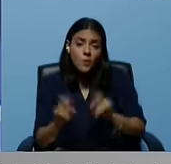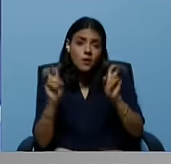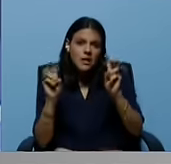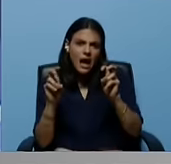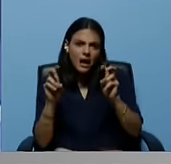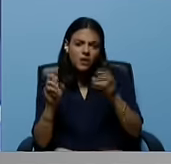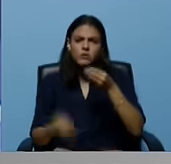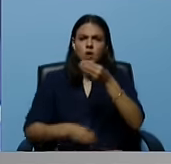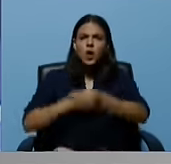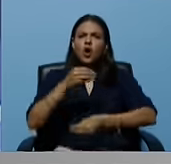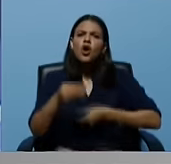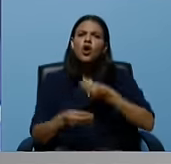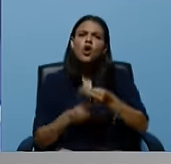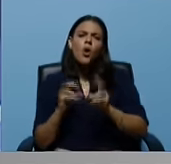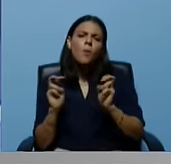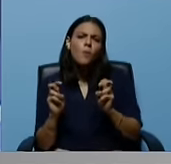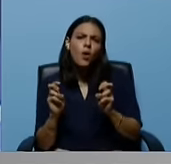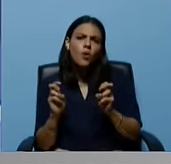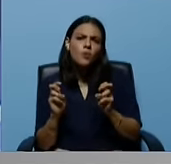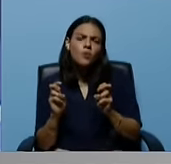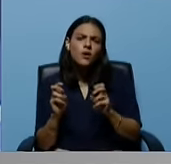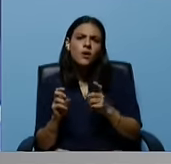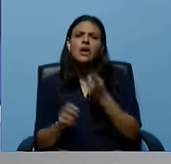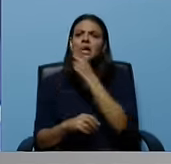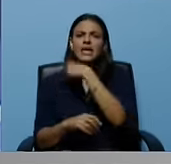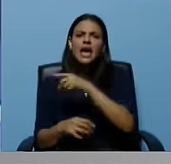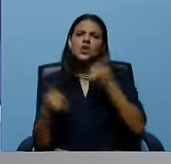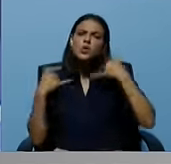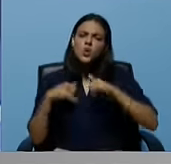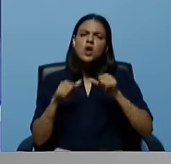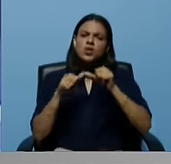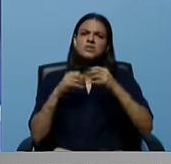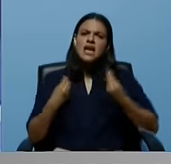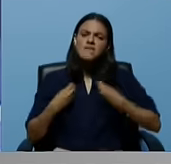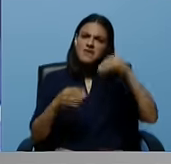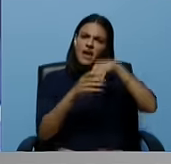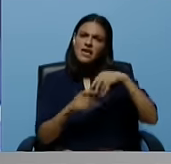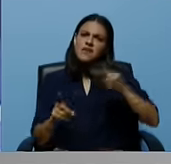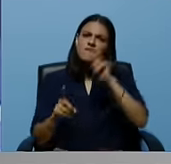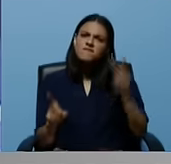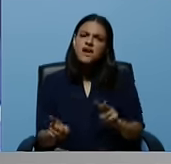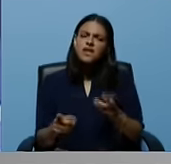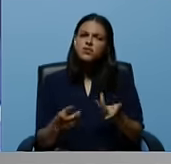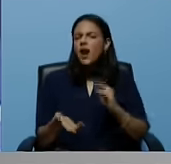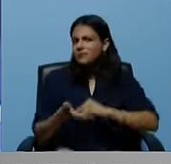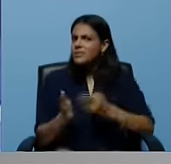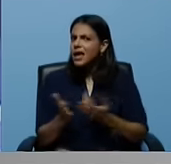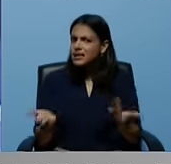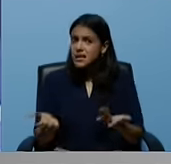¿cómo es que una de sus hijas todavía vive en Venezuela, tranquilamente,